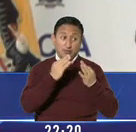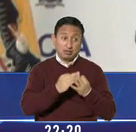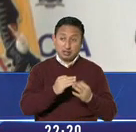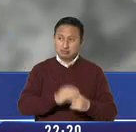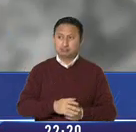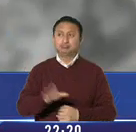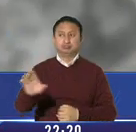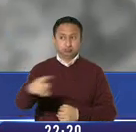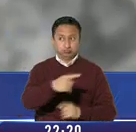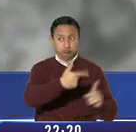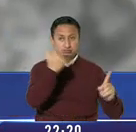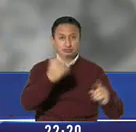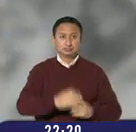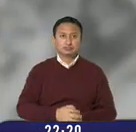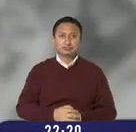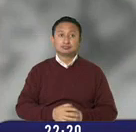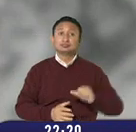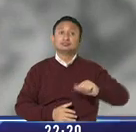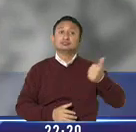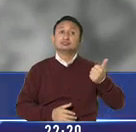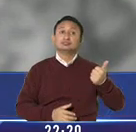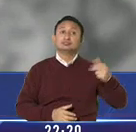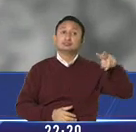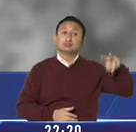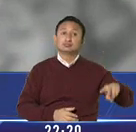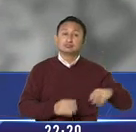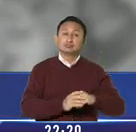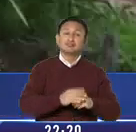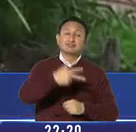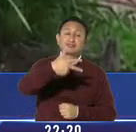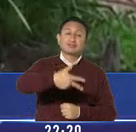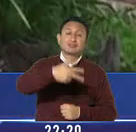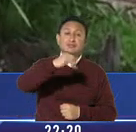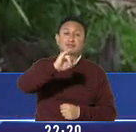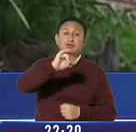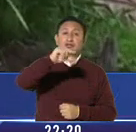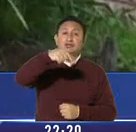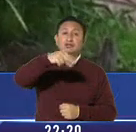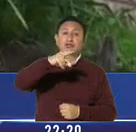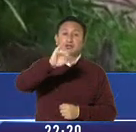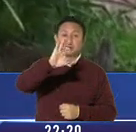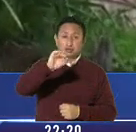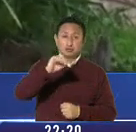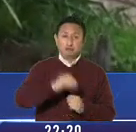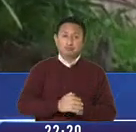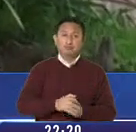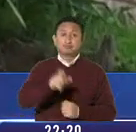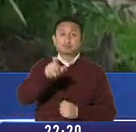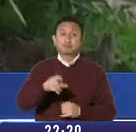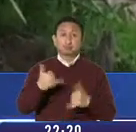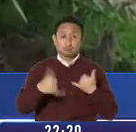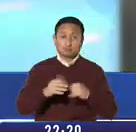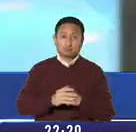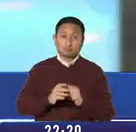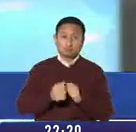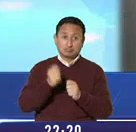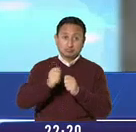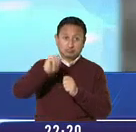con la familia. En otro punto quedó tendido en el suelo alias Chiquito, quien fue también atacado por sicarios mientras jugaba las